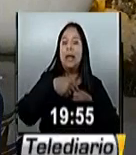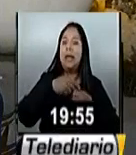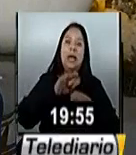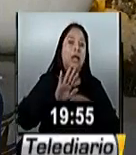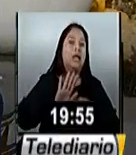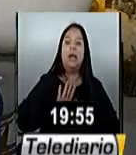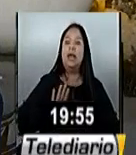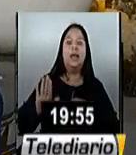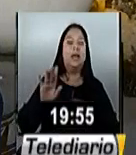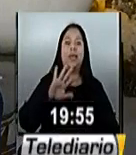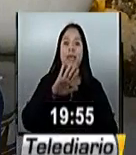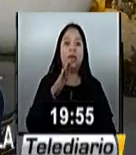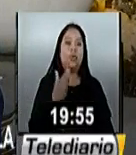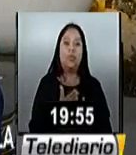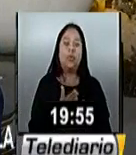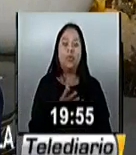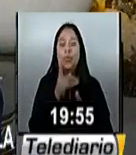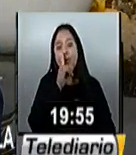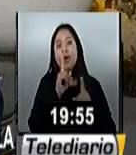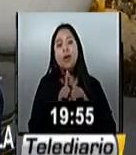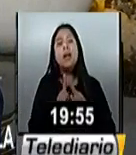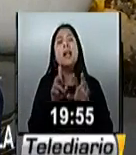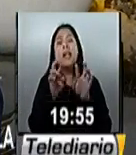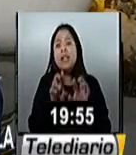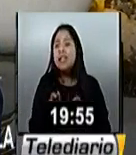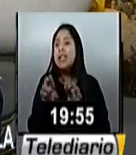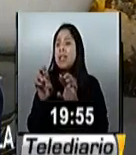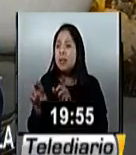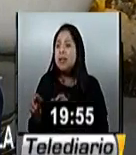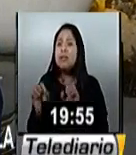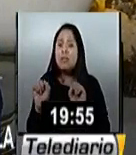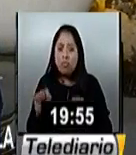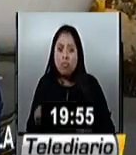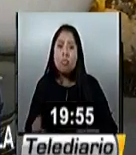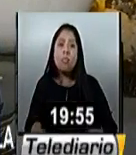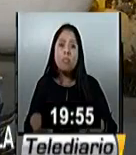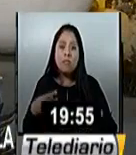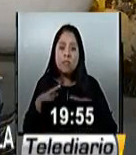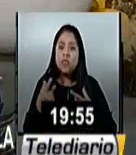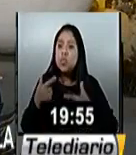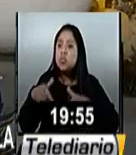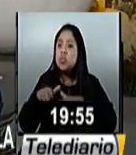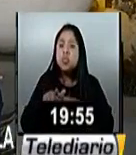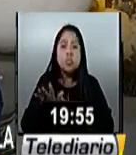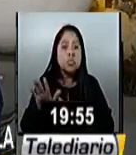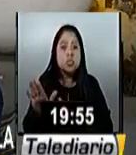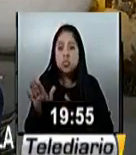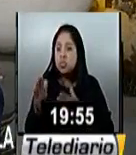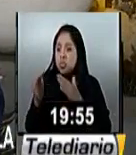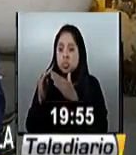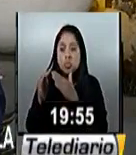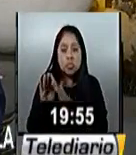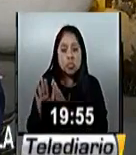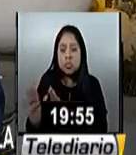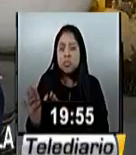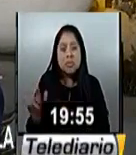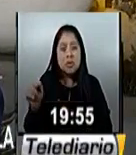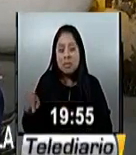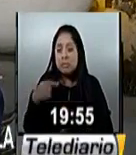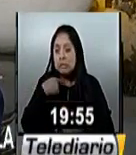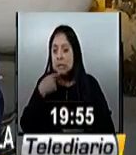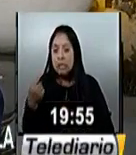y que las personas podrán vivir en sus lugares de origen sin verse orilladas a emigrar